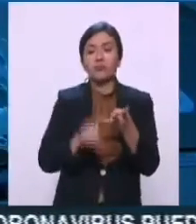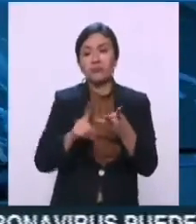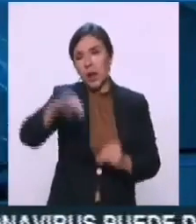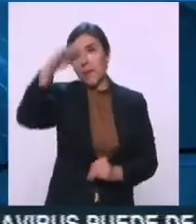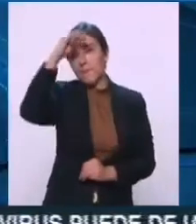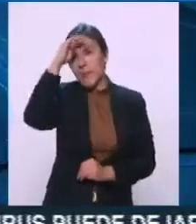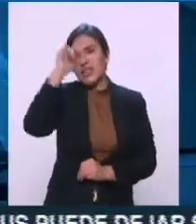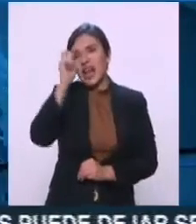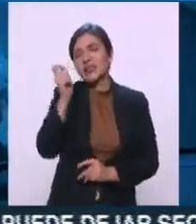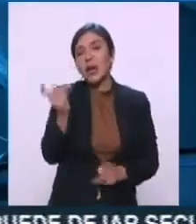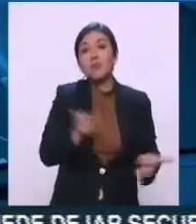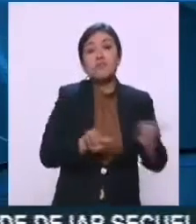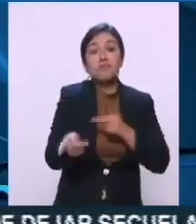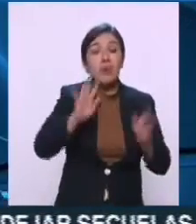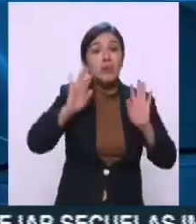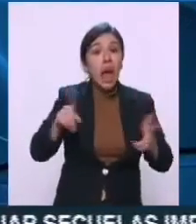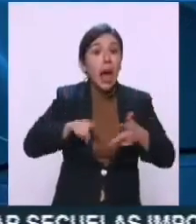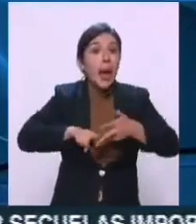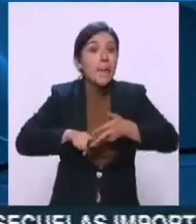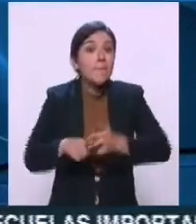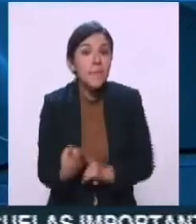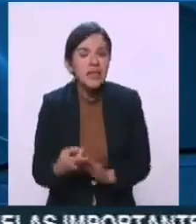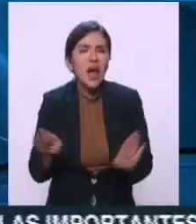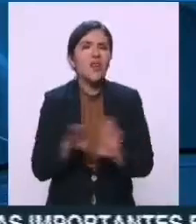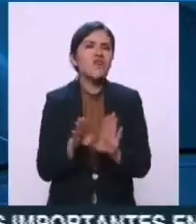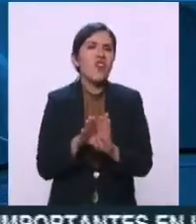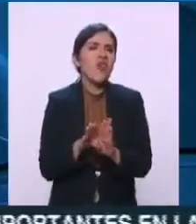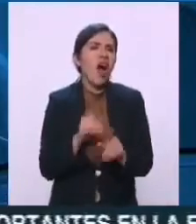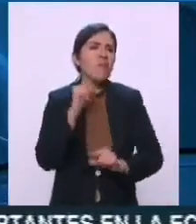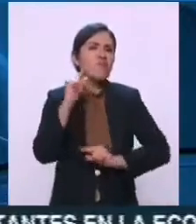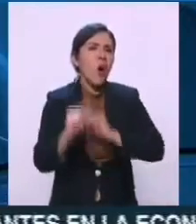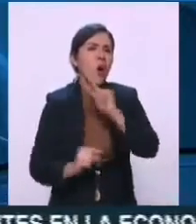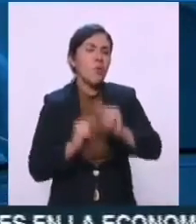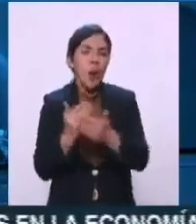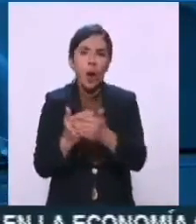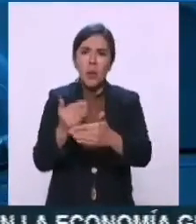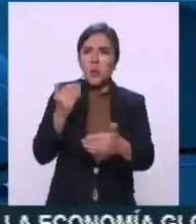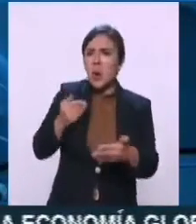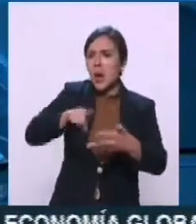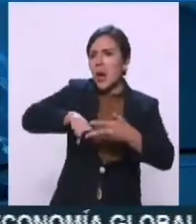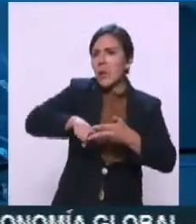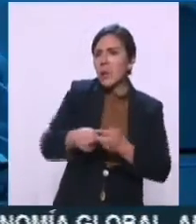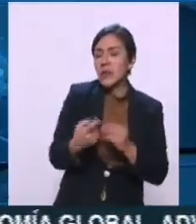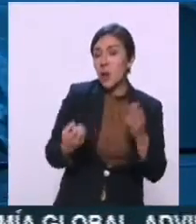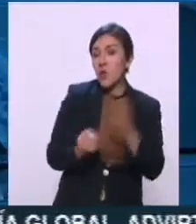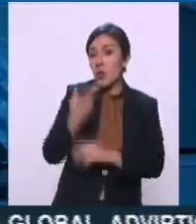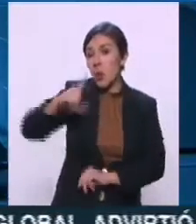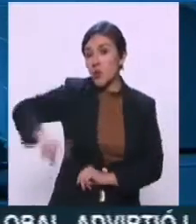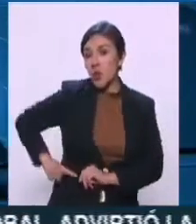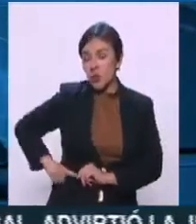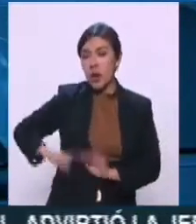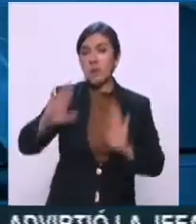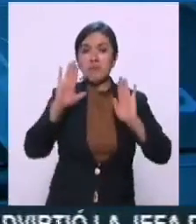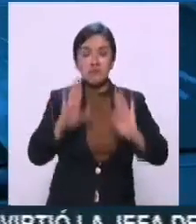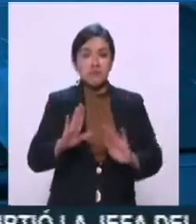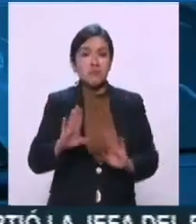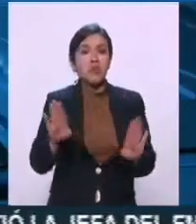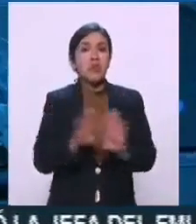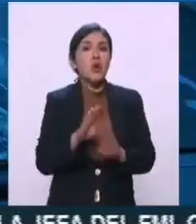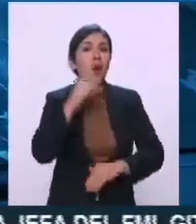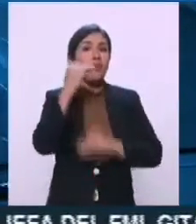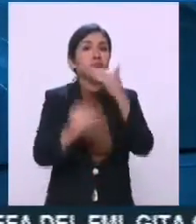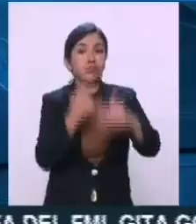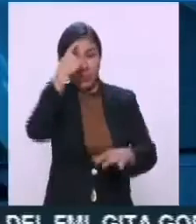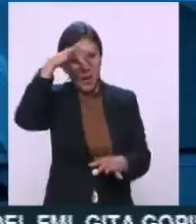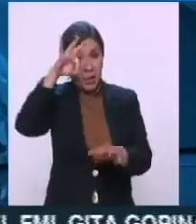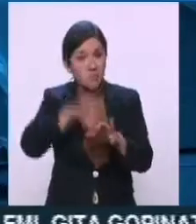reflexión sobre lo que ya inició, y bueno, inició de alguna manera desde el principio de este gobierno, pero el proceso electoral,